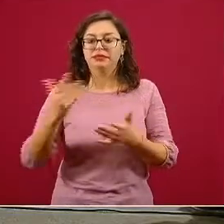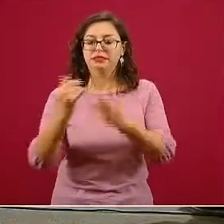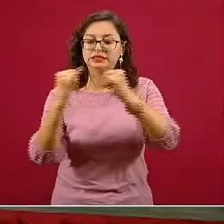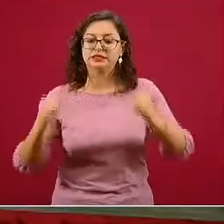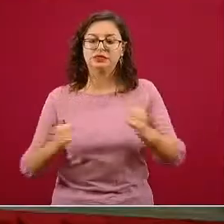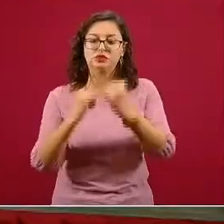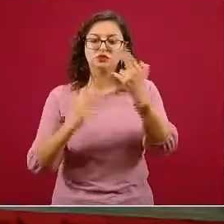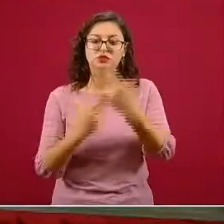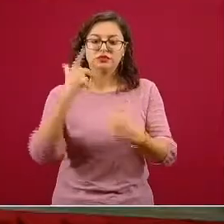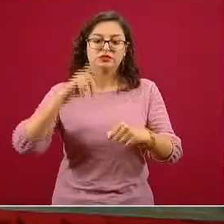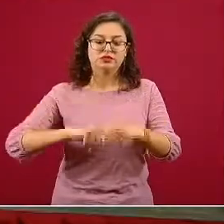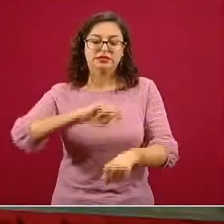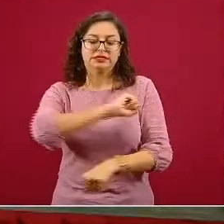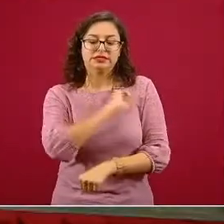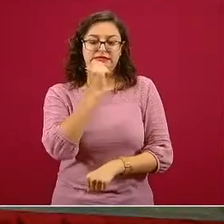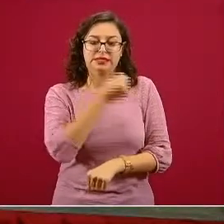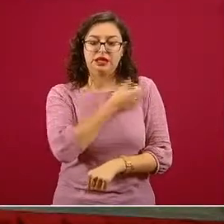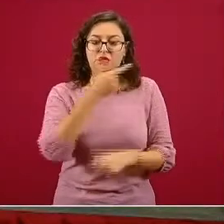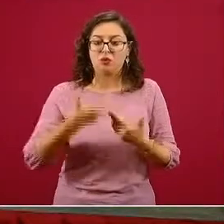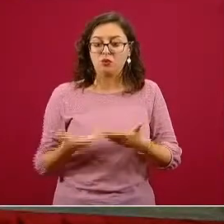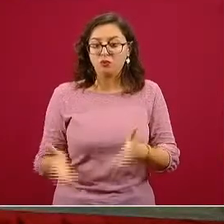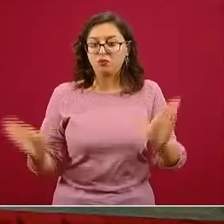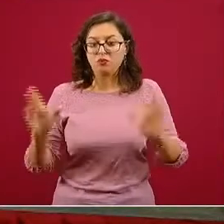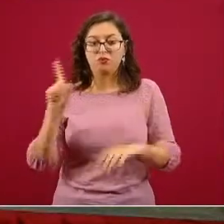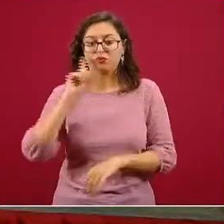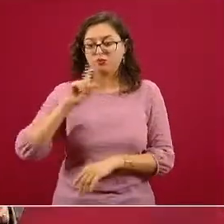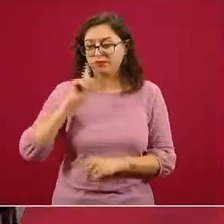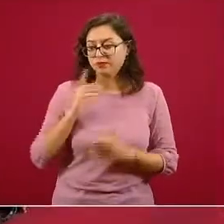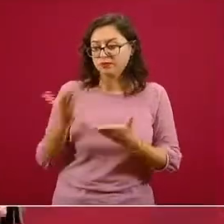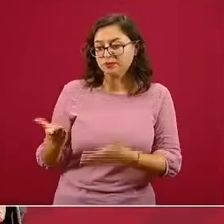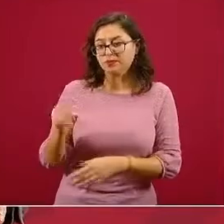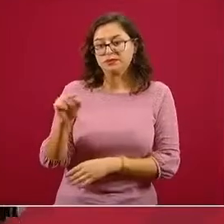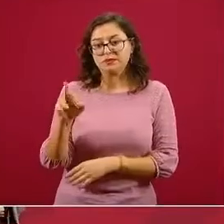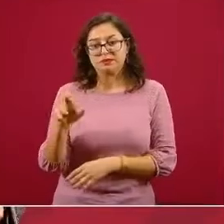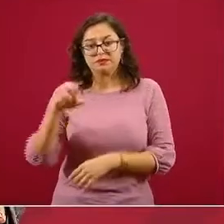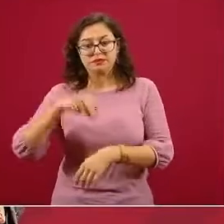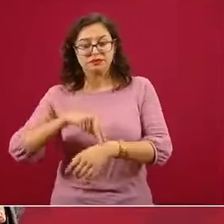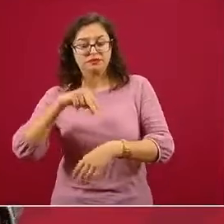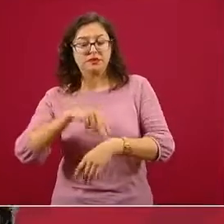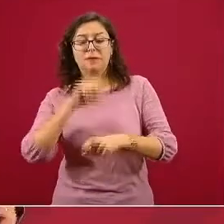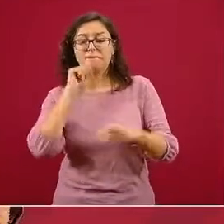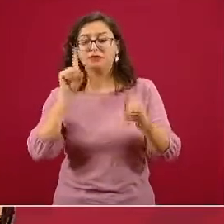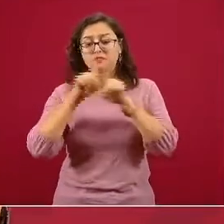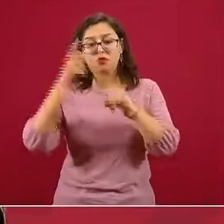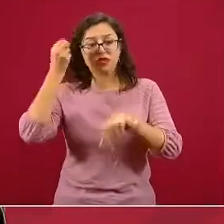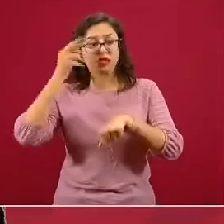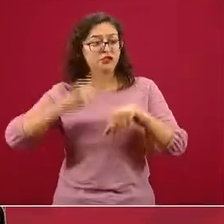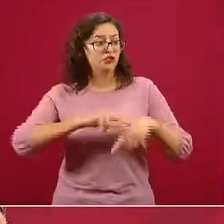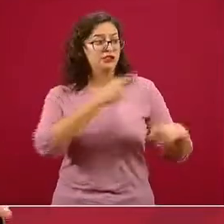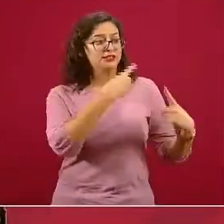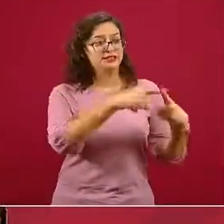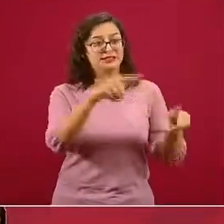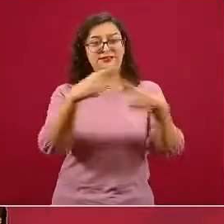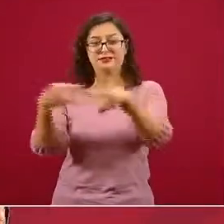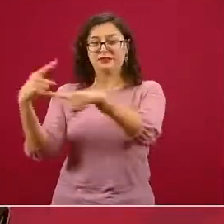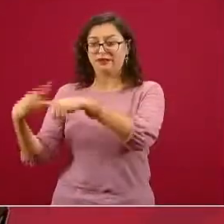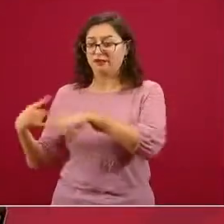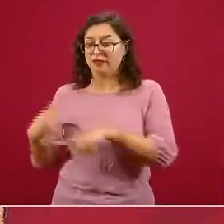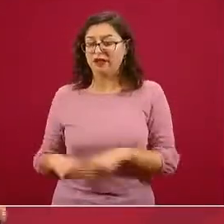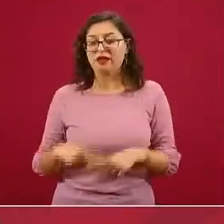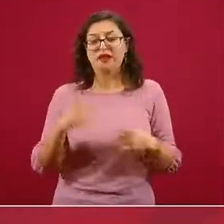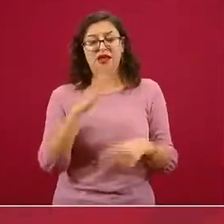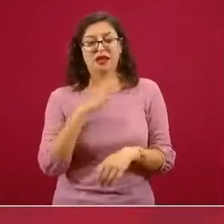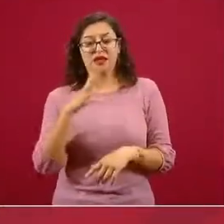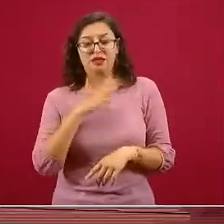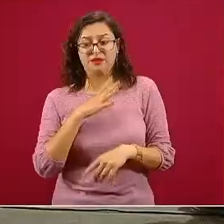de Salud Pública, a la doctora Tere Shama, por supuesto, a los demás directores y directoras de los centros